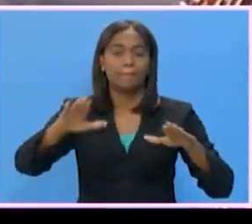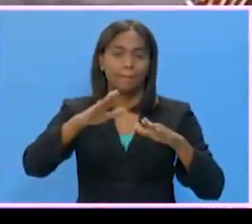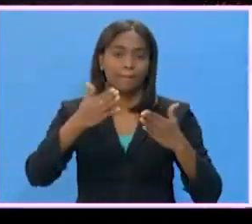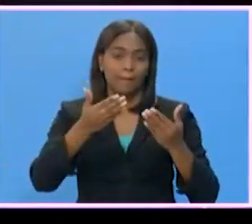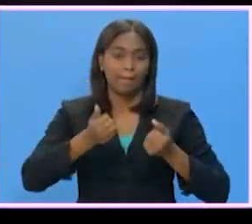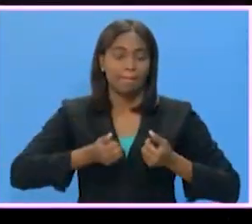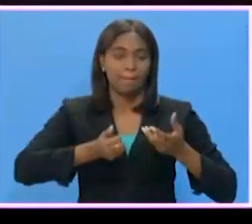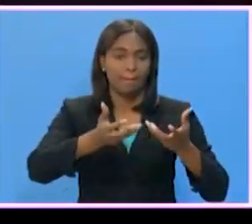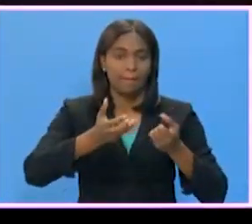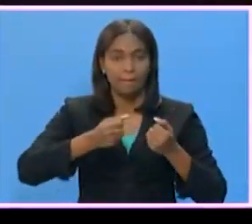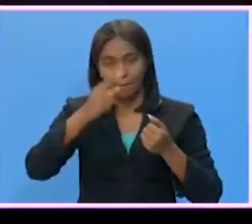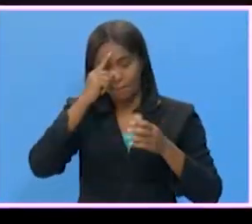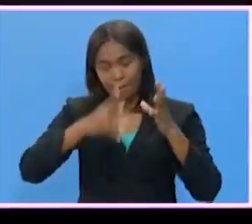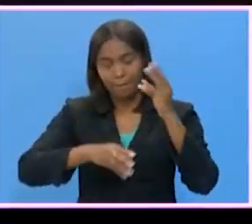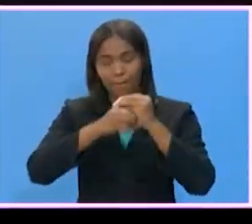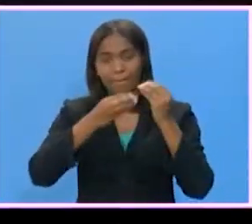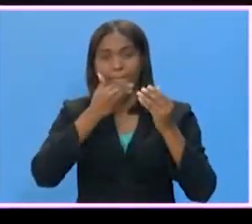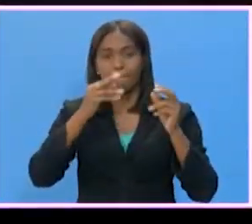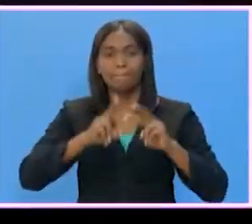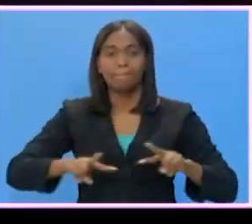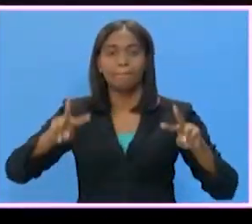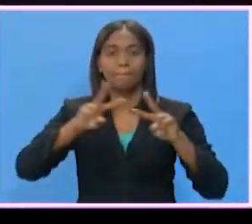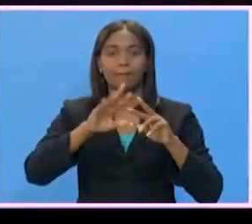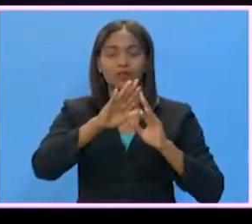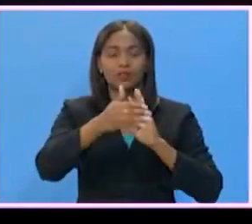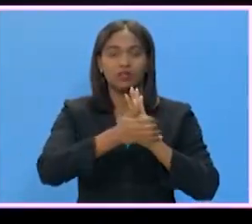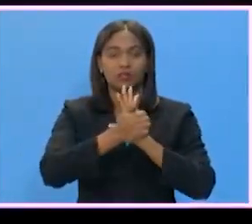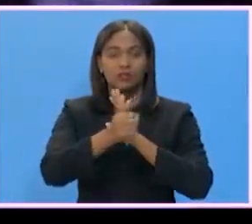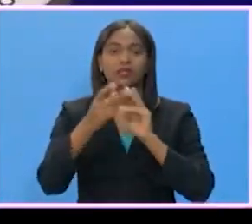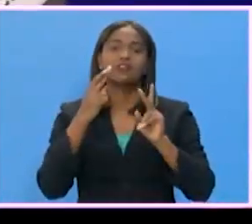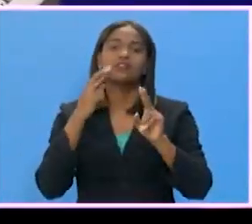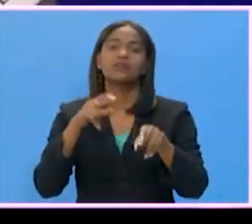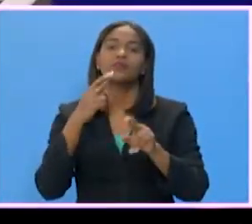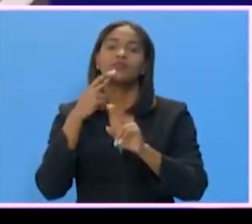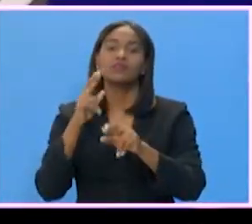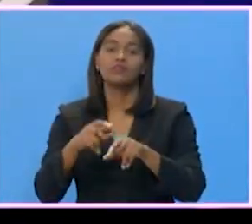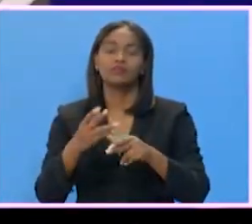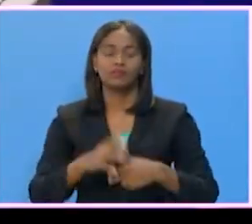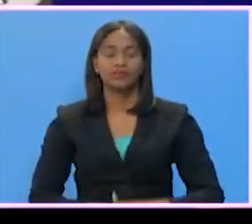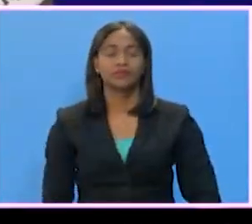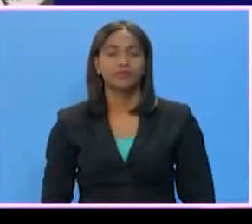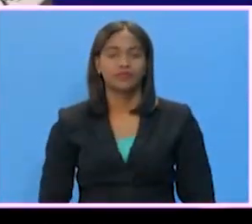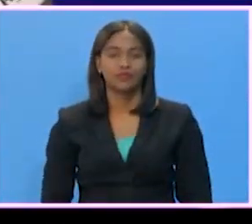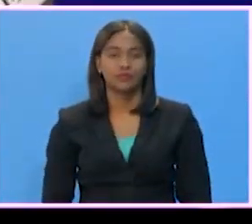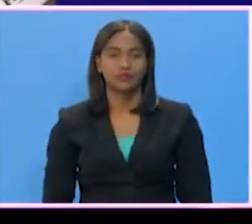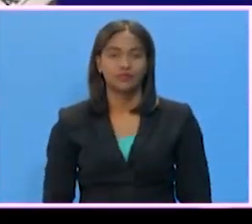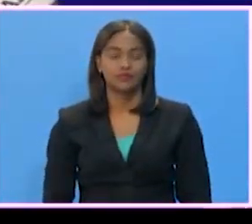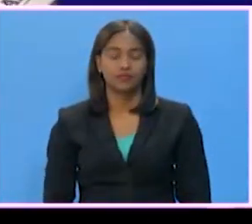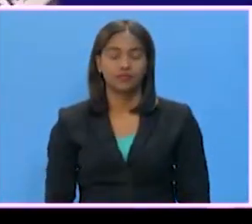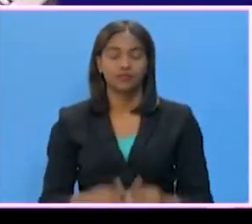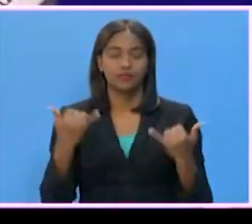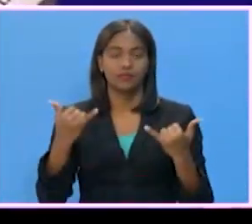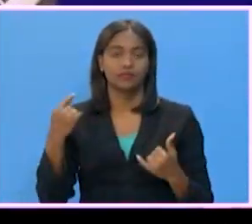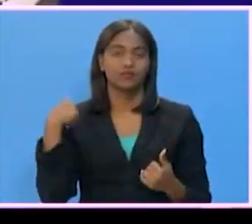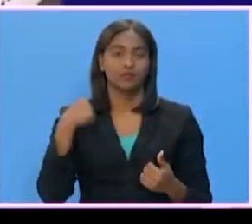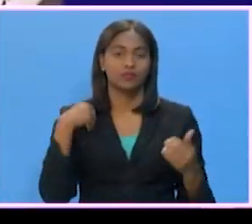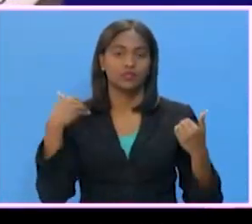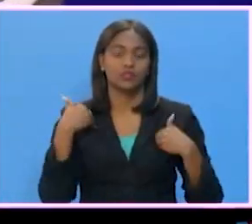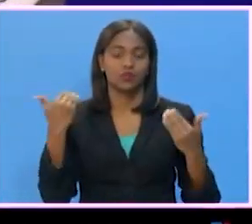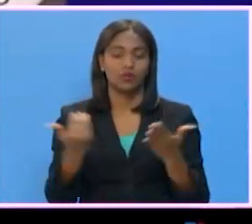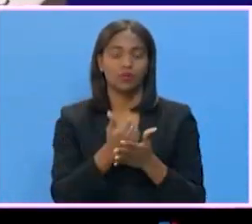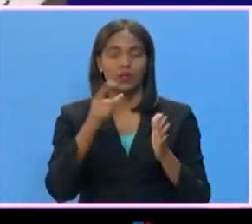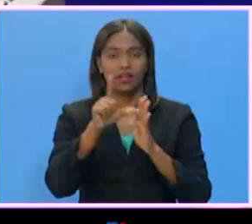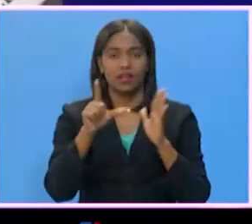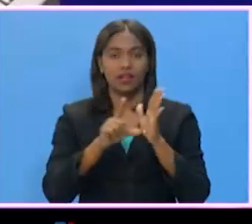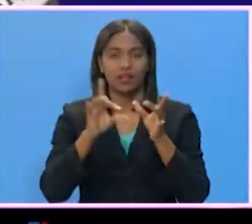proveedores para agregar valor al cometido de sus capacidades de respuesta logística y de carga. Hoy en día contamos con la nueva ley de